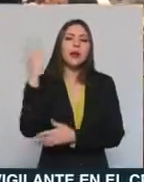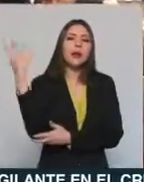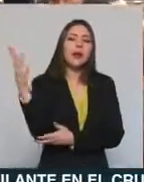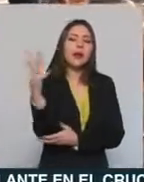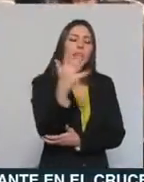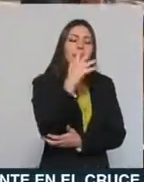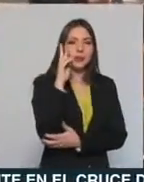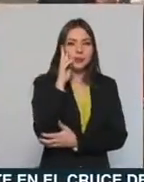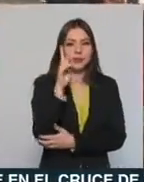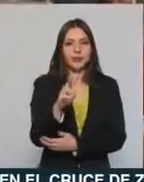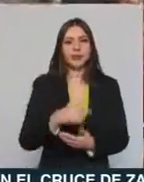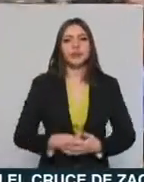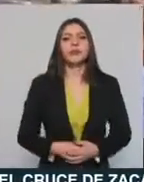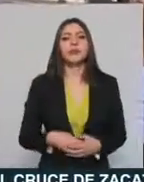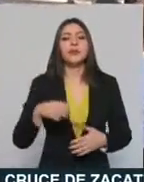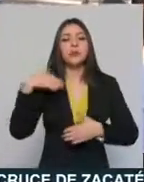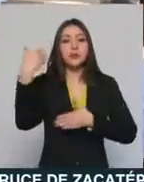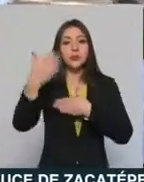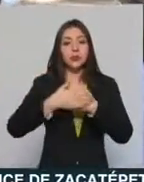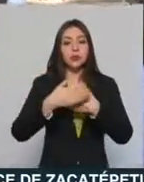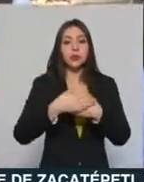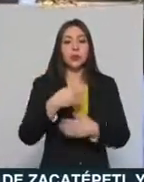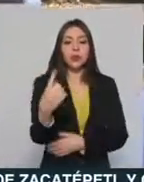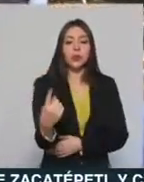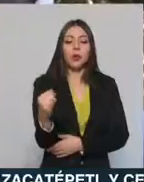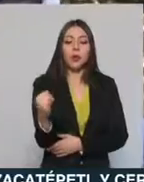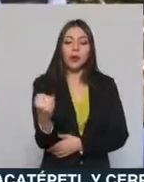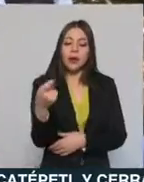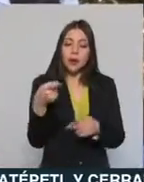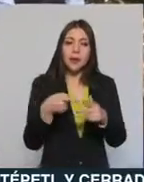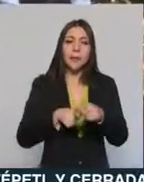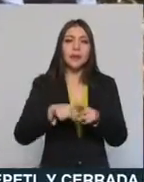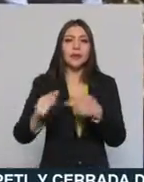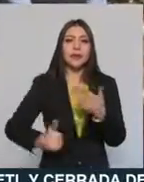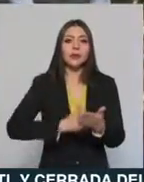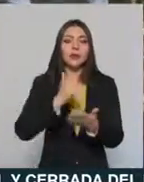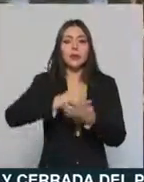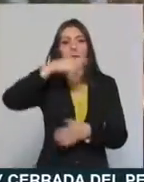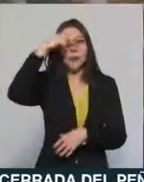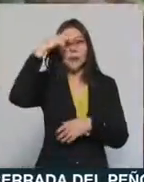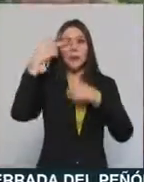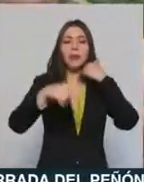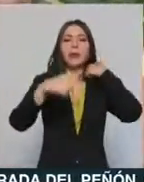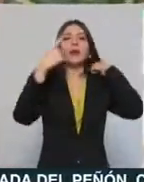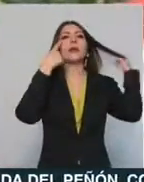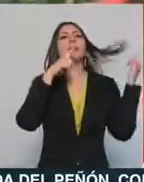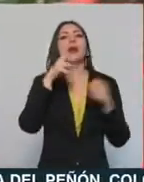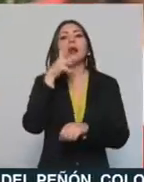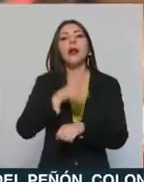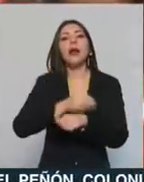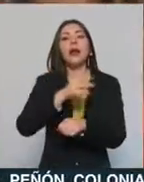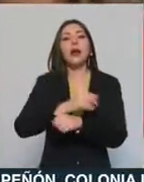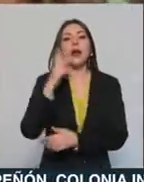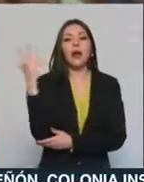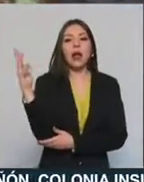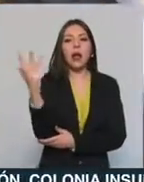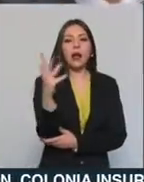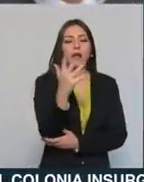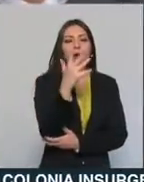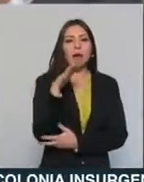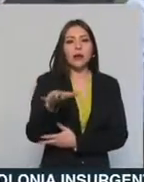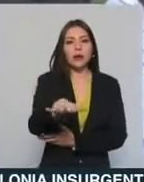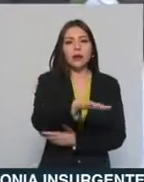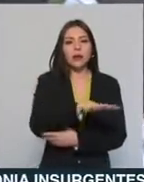A partir del próximo 1 de junio, iniciará en la Ciudad de México el proceso de reforestación y rescate de los